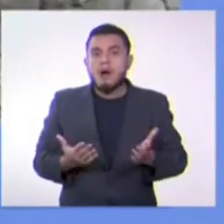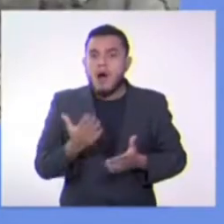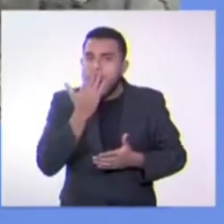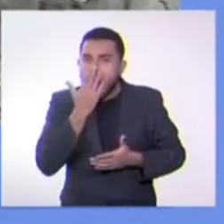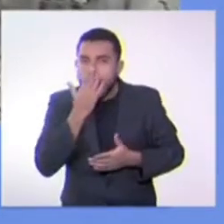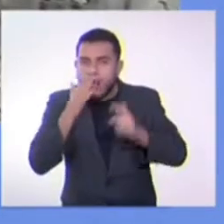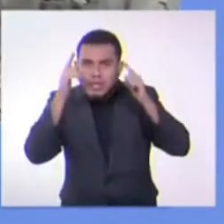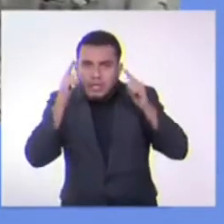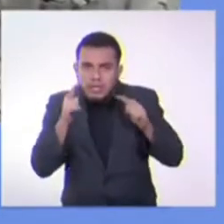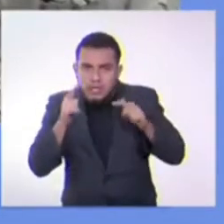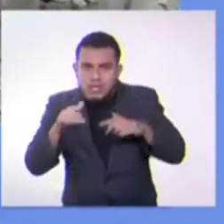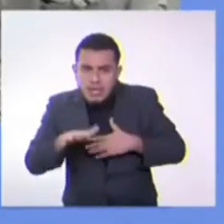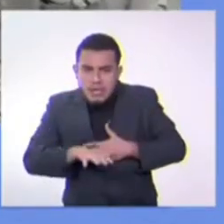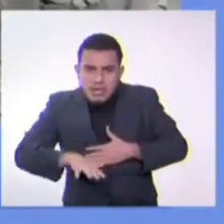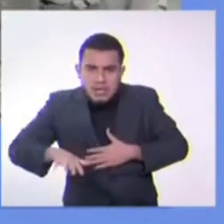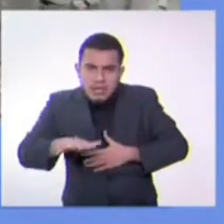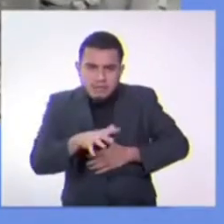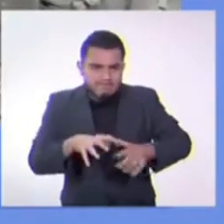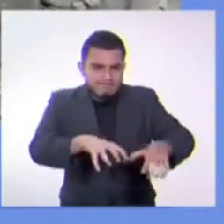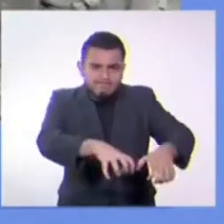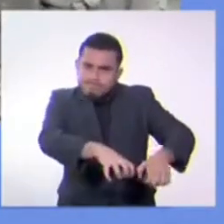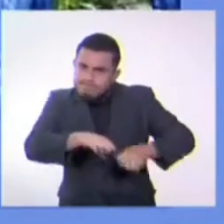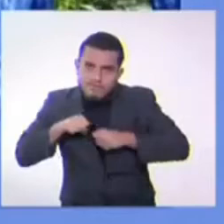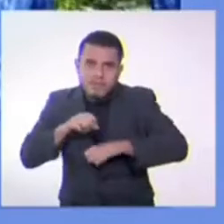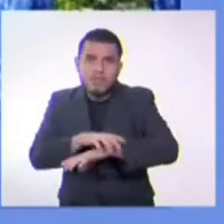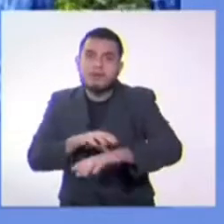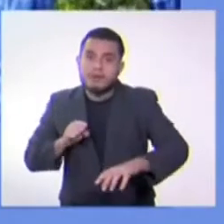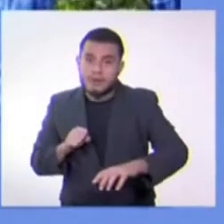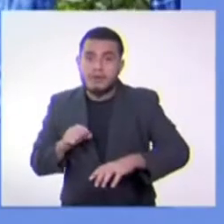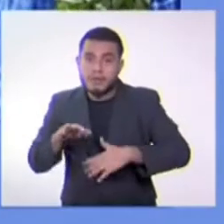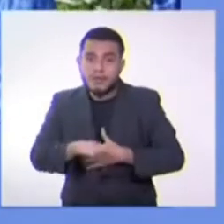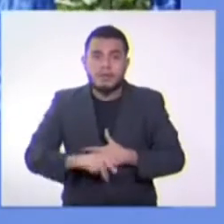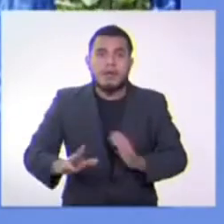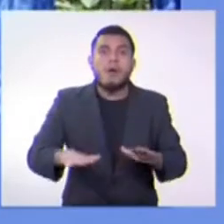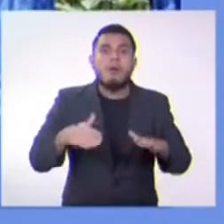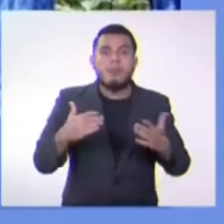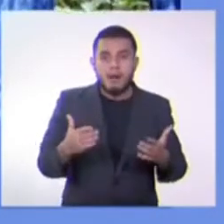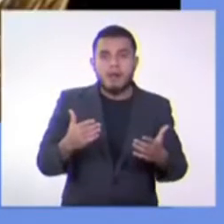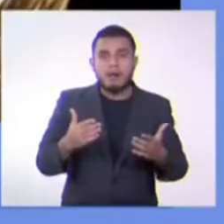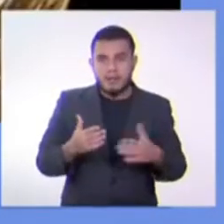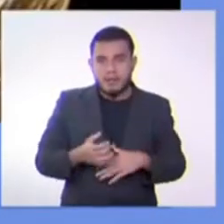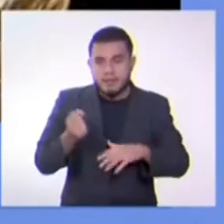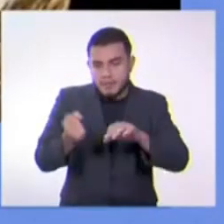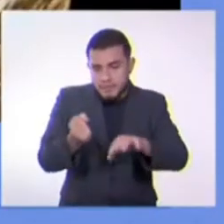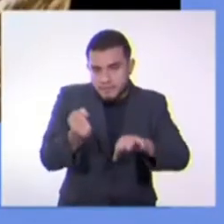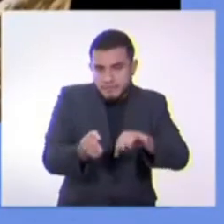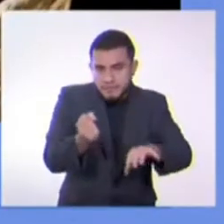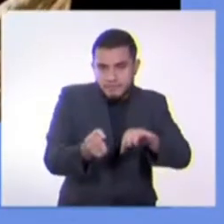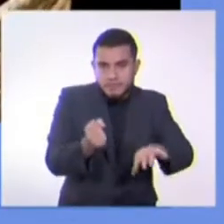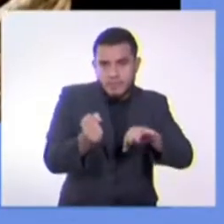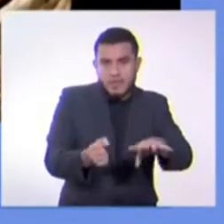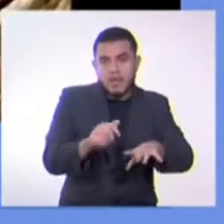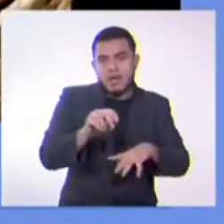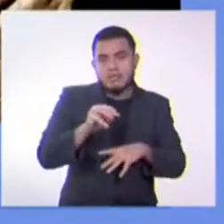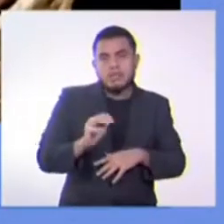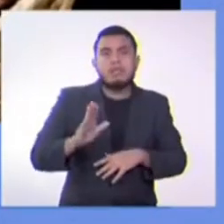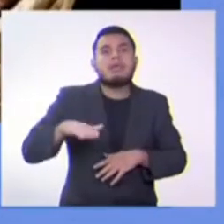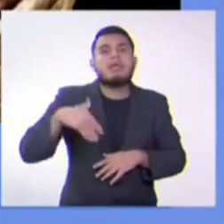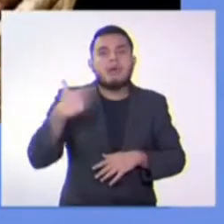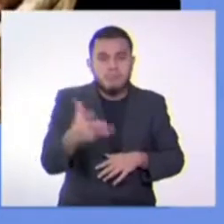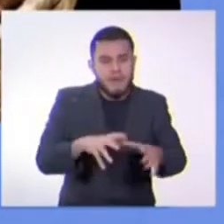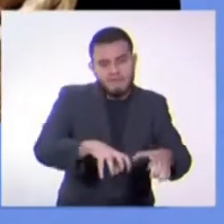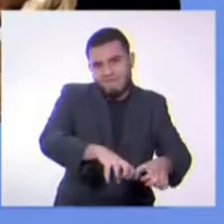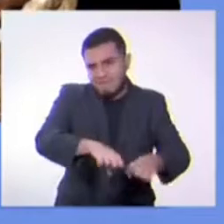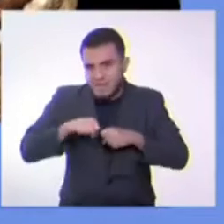campesinos les arrebataron las tierras de ladera para el cultivo del añil. Luego les arrebataron las